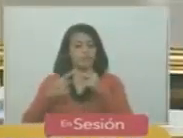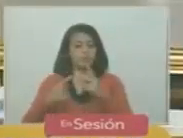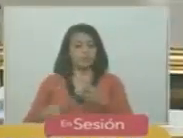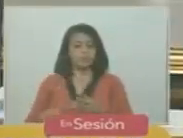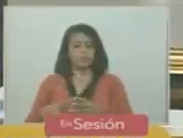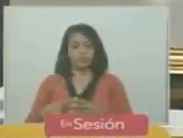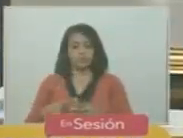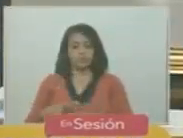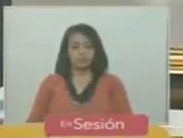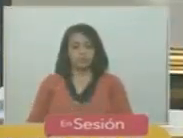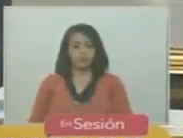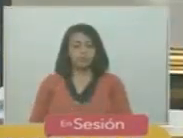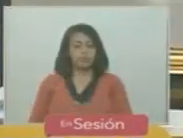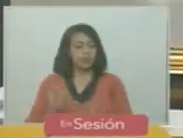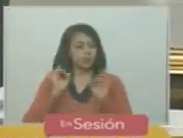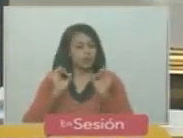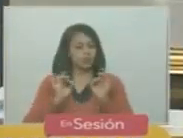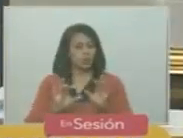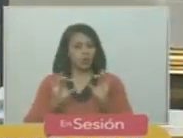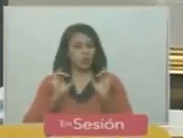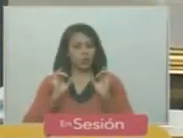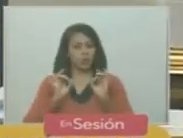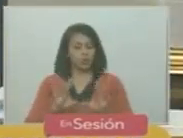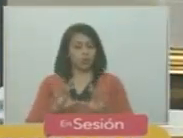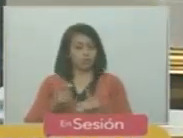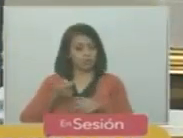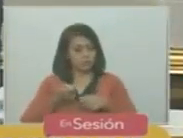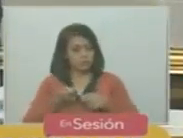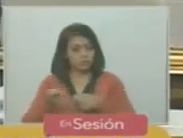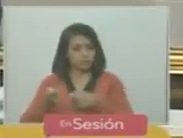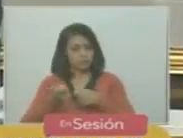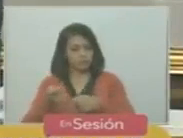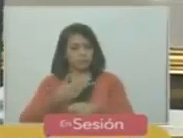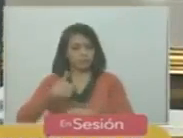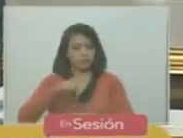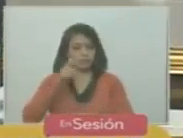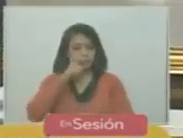circunstancias dolorosas para atacar a nuestro pueblo.